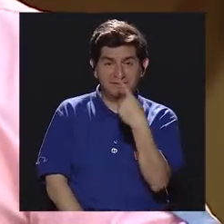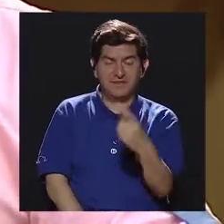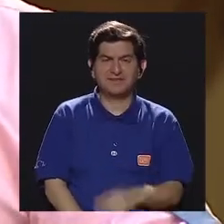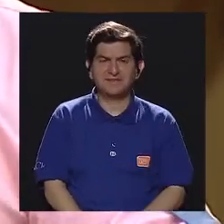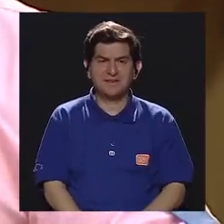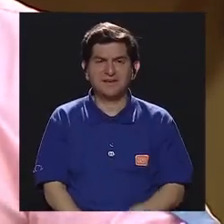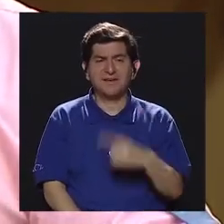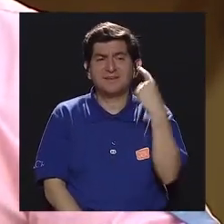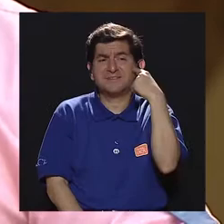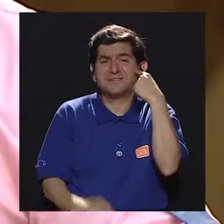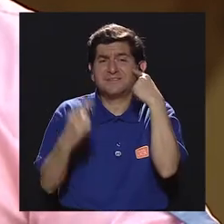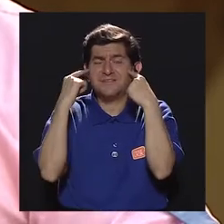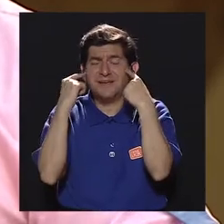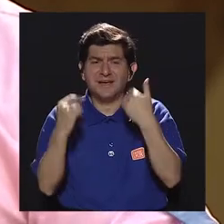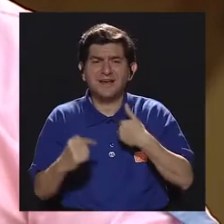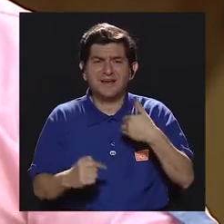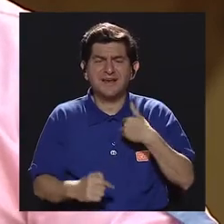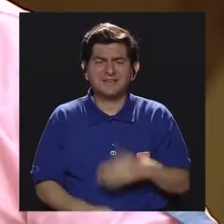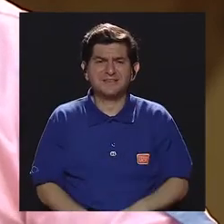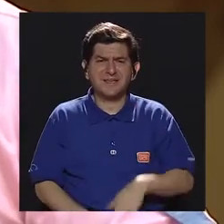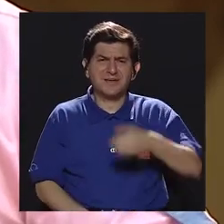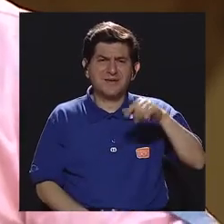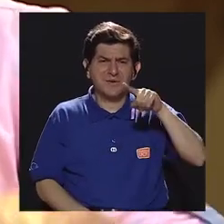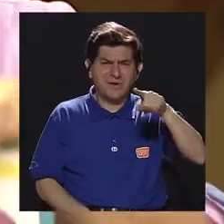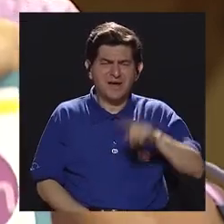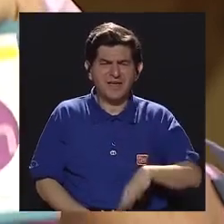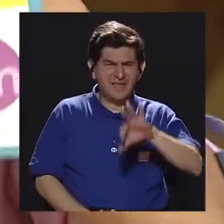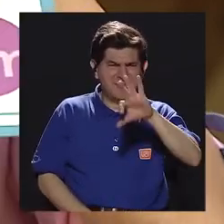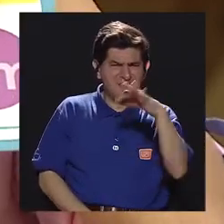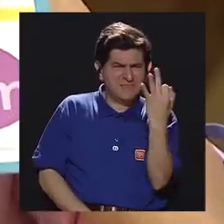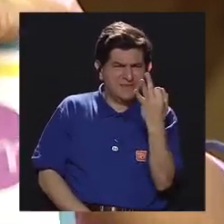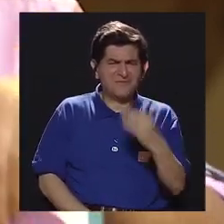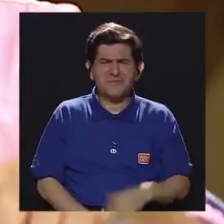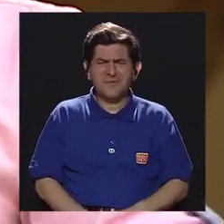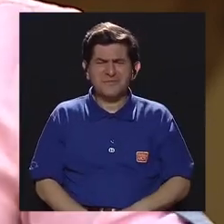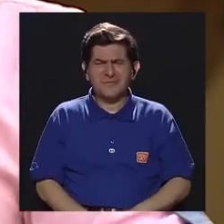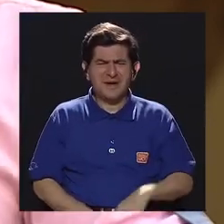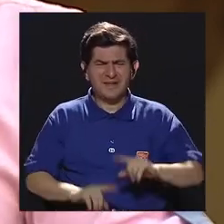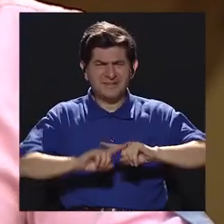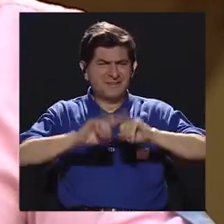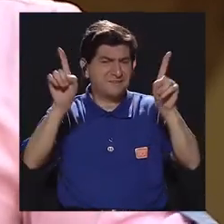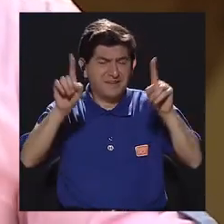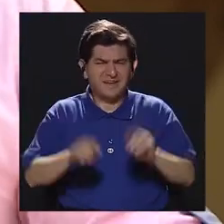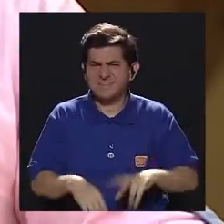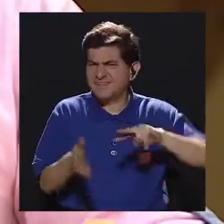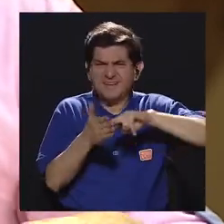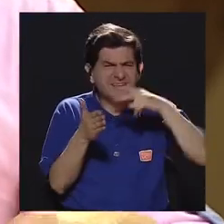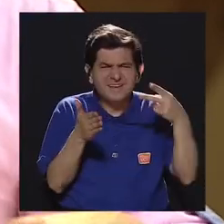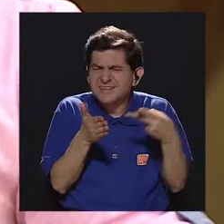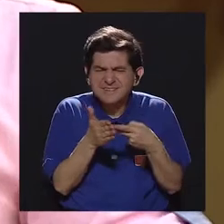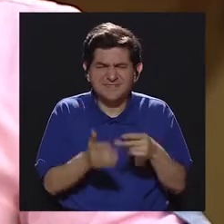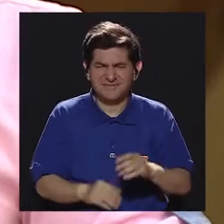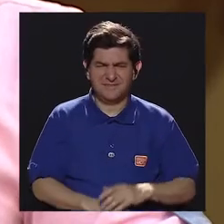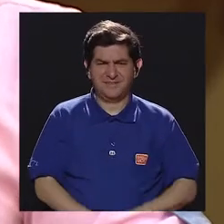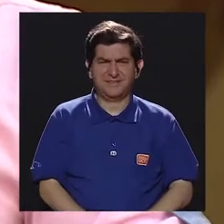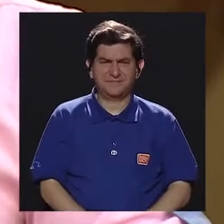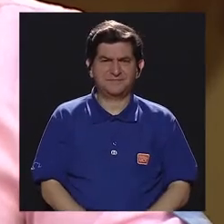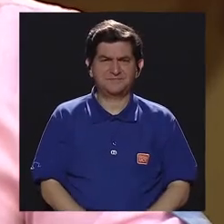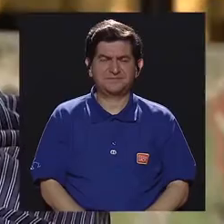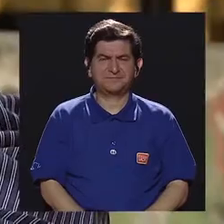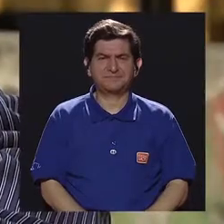dicen, es que las muelas cordales las tengo acostadas. Sí. Se las imagina ahí dormidas, ¿verdad? ¿A qué se refieren cuando es...?